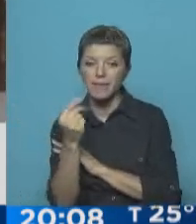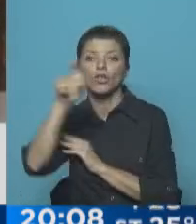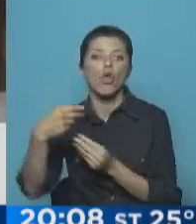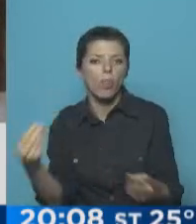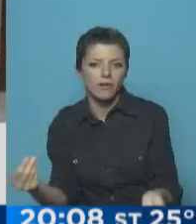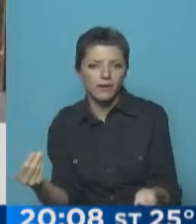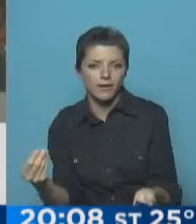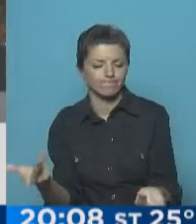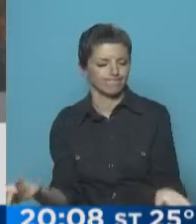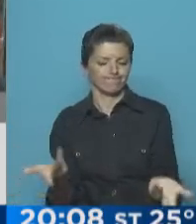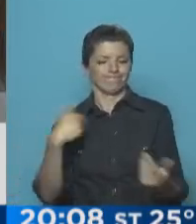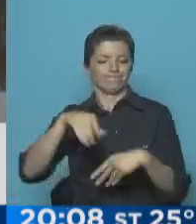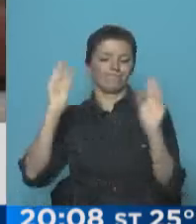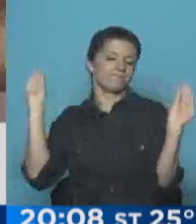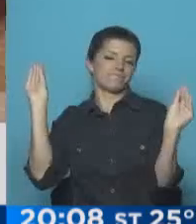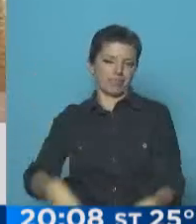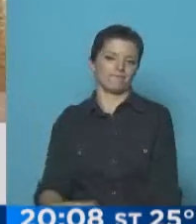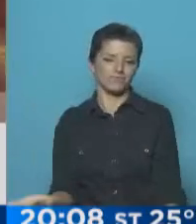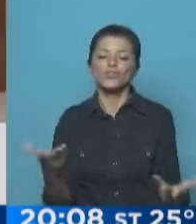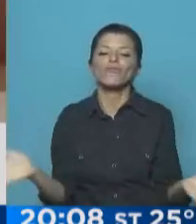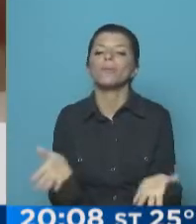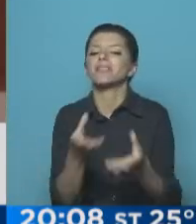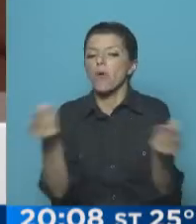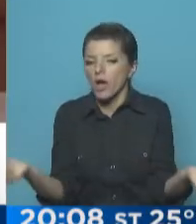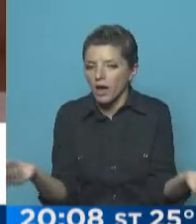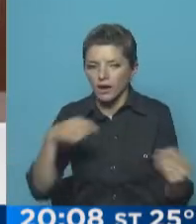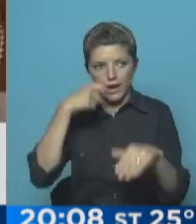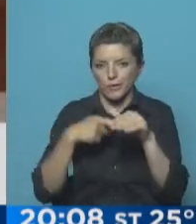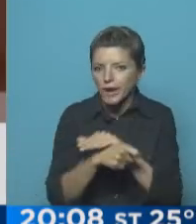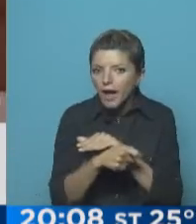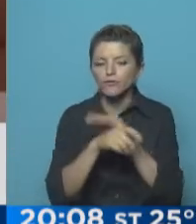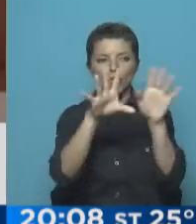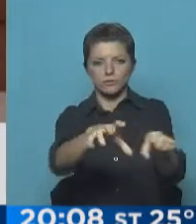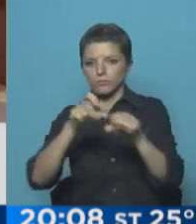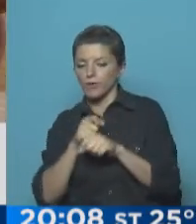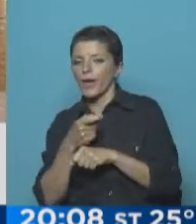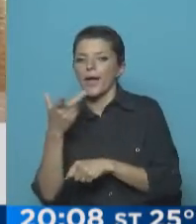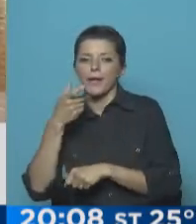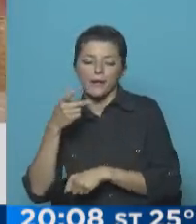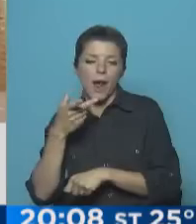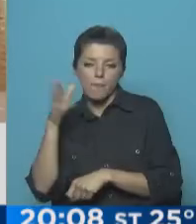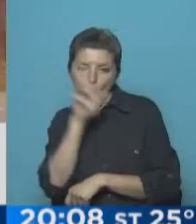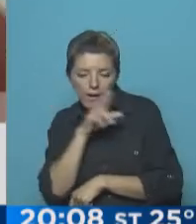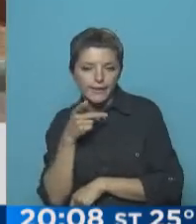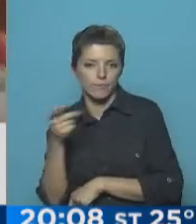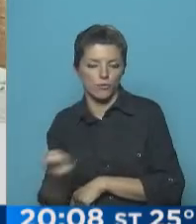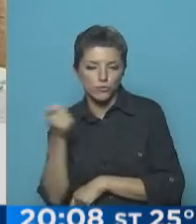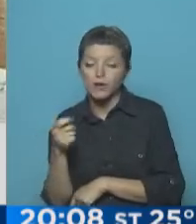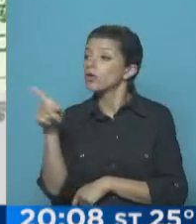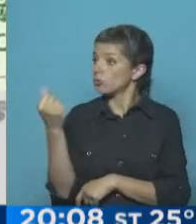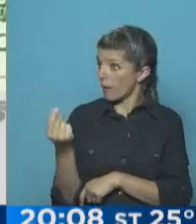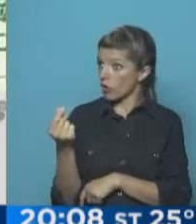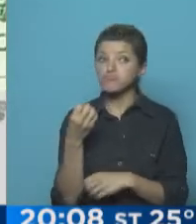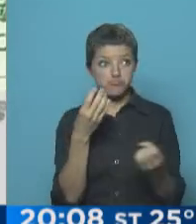origen de los fondos, estamos fomentando, no sé, el narcotráfico, la trata de blanca. ¿Y el precio que le dieron? Es muy